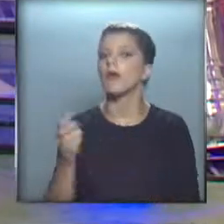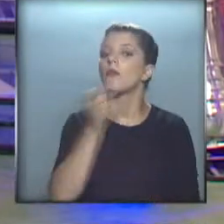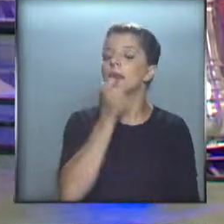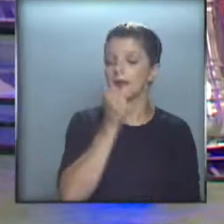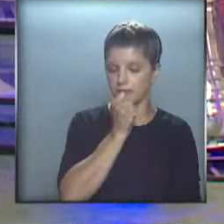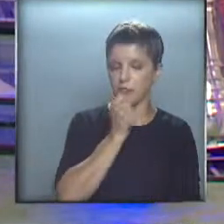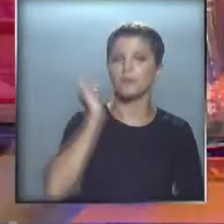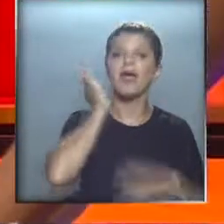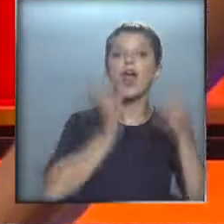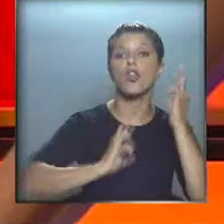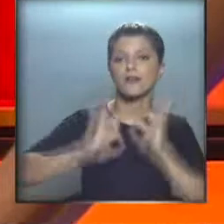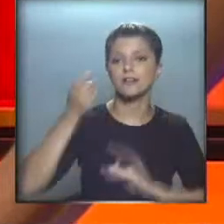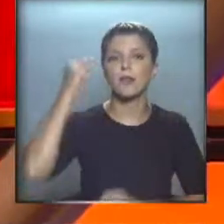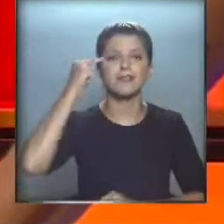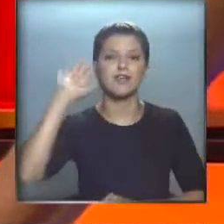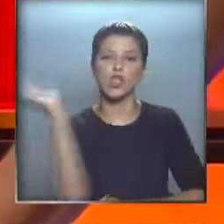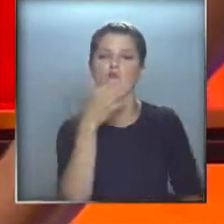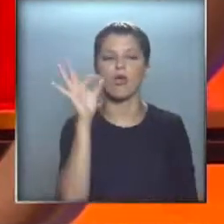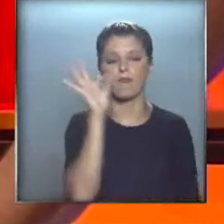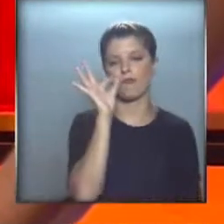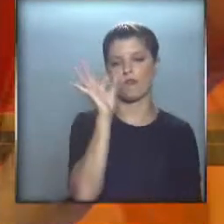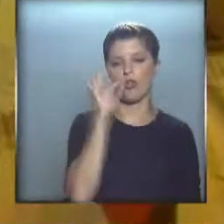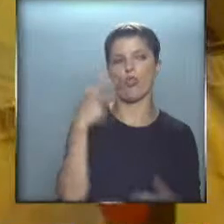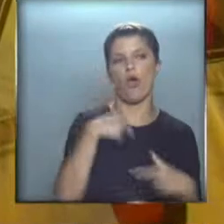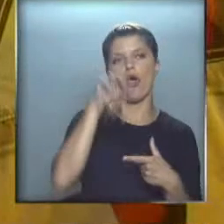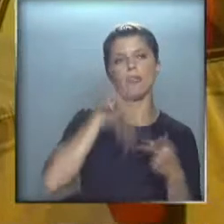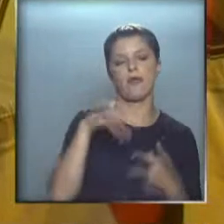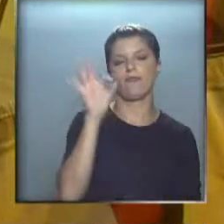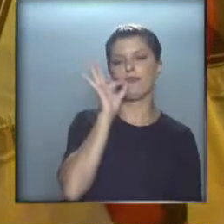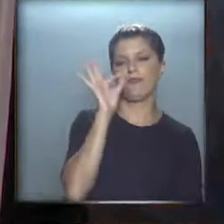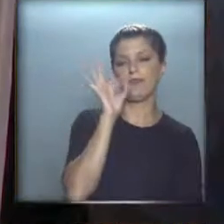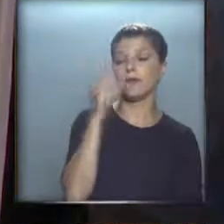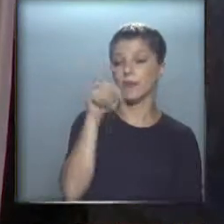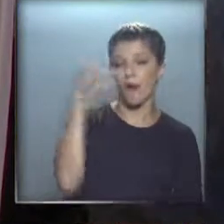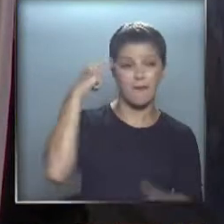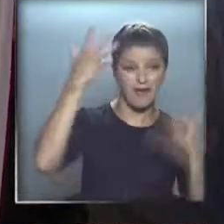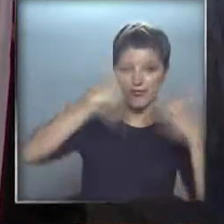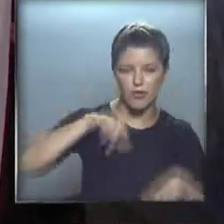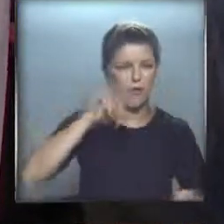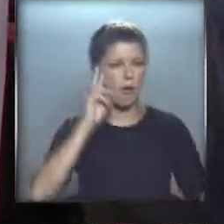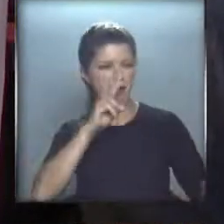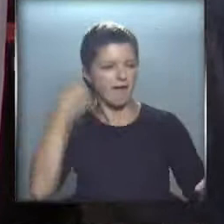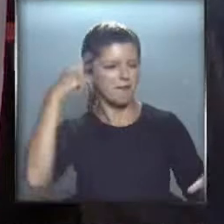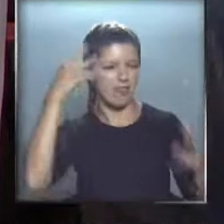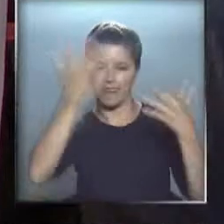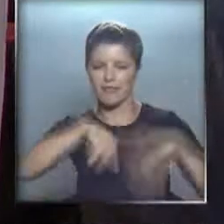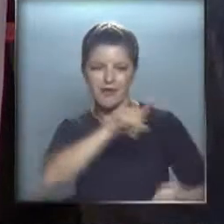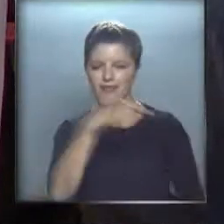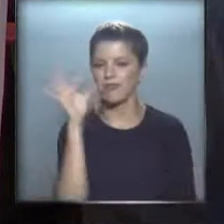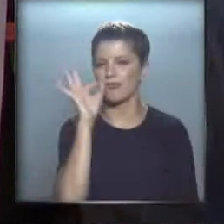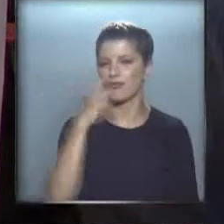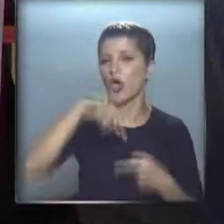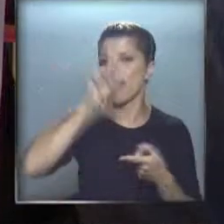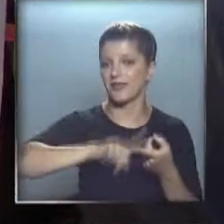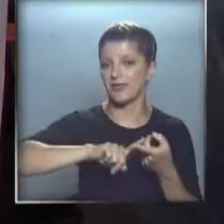suele estereotipar con que son fumones? ¿Con que se la pasan fumando porro? Sí. Pero conozco rastas que no fuman. Claro, por eso, son estereotipos.